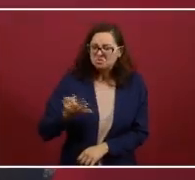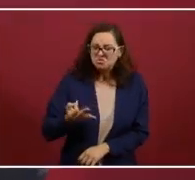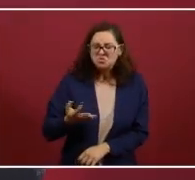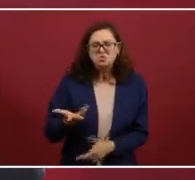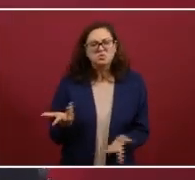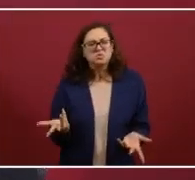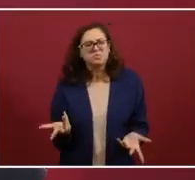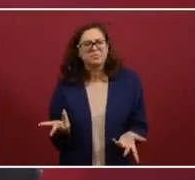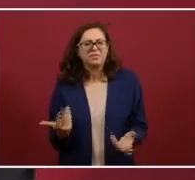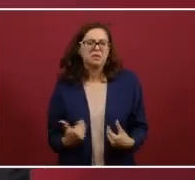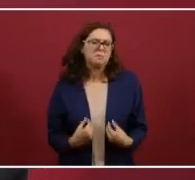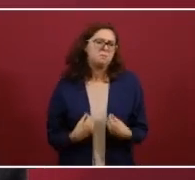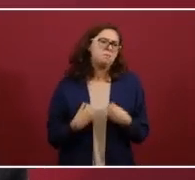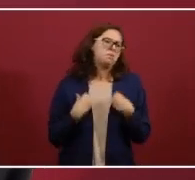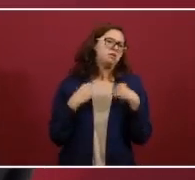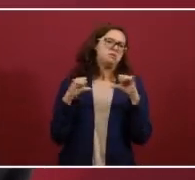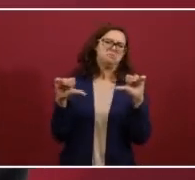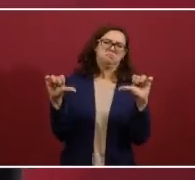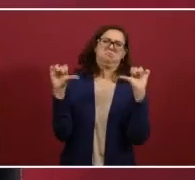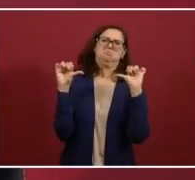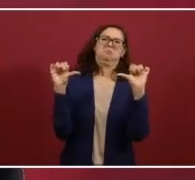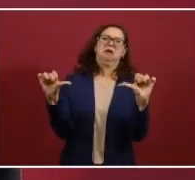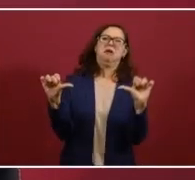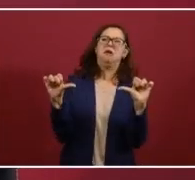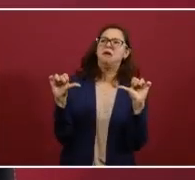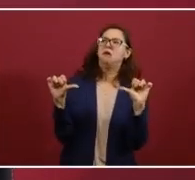dándose la gran vida en un país